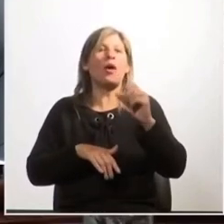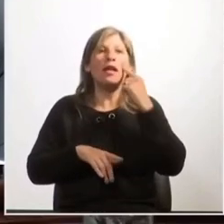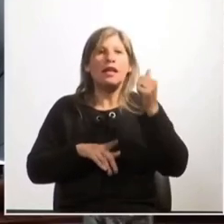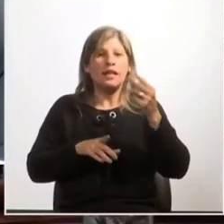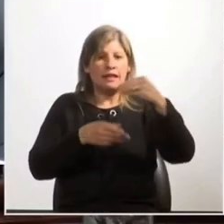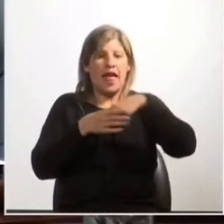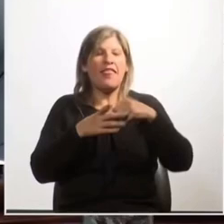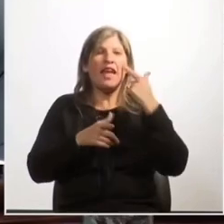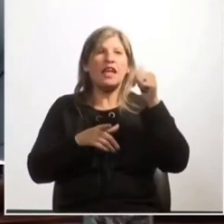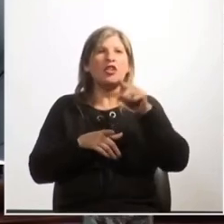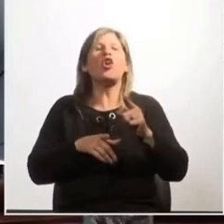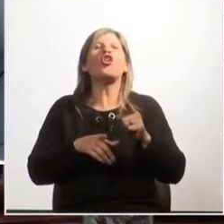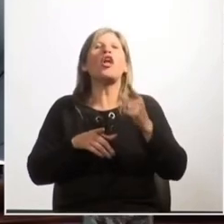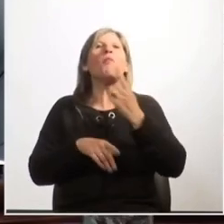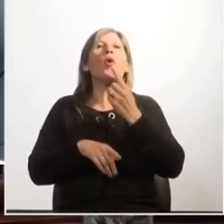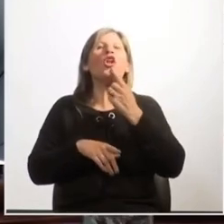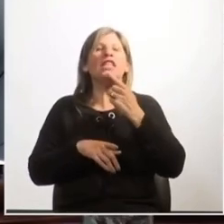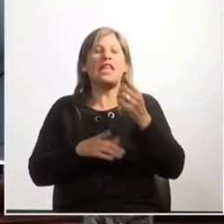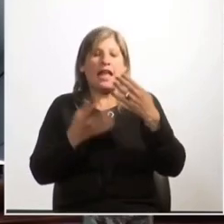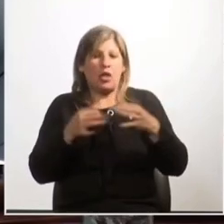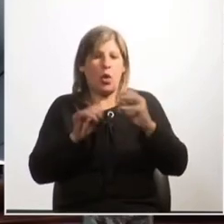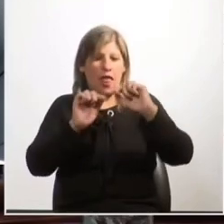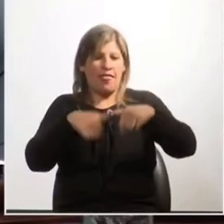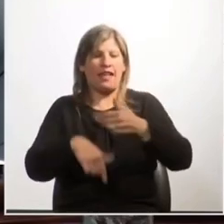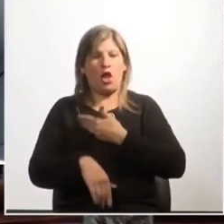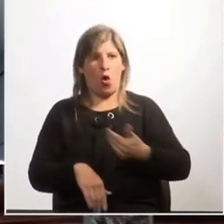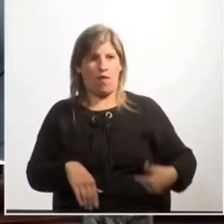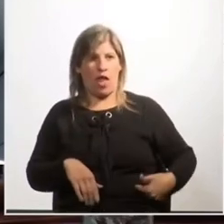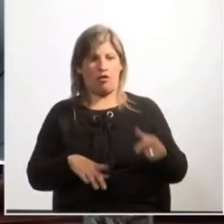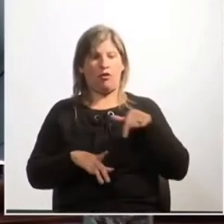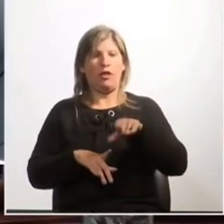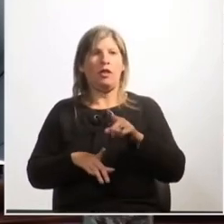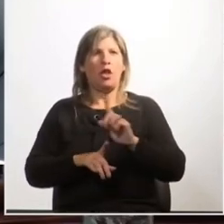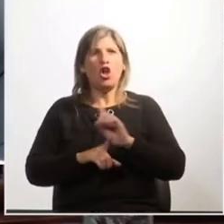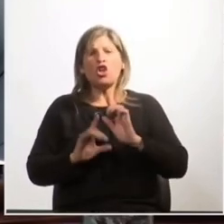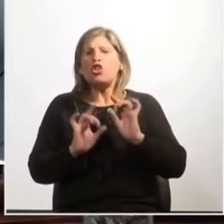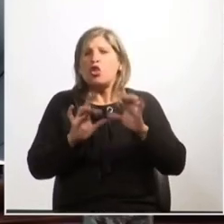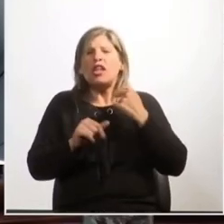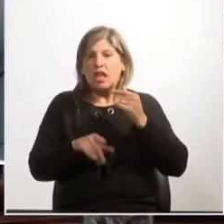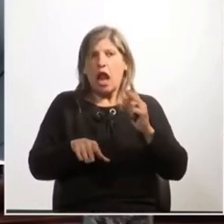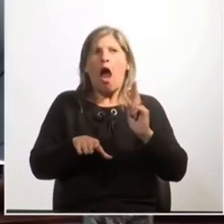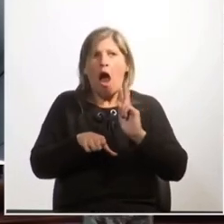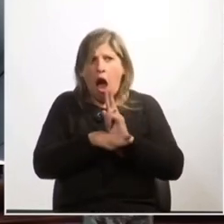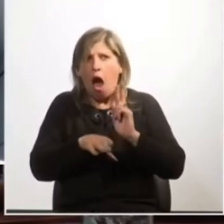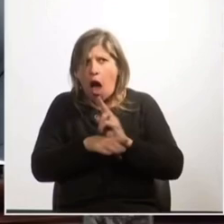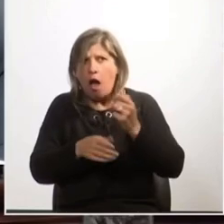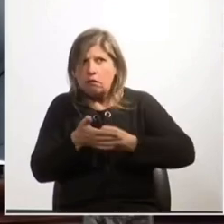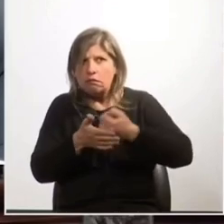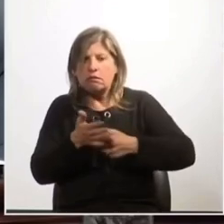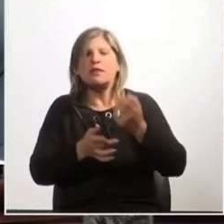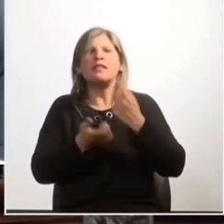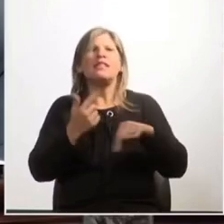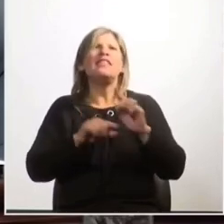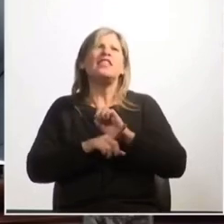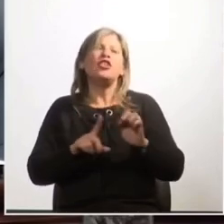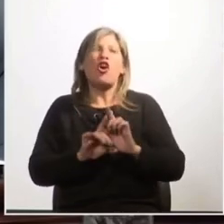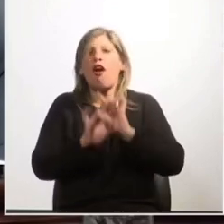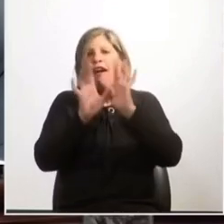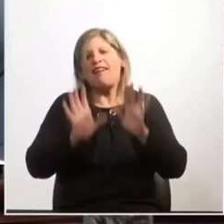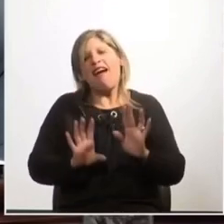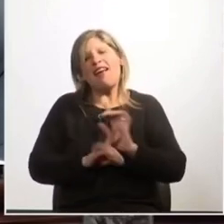de política de seguridad de este gobierno. No solo porque así la defendieron, sino porque claramente no hay